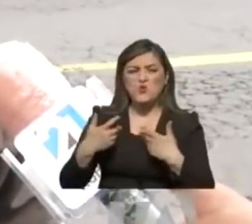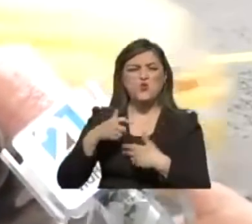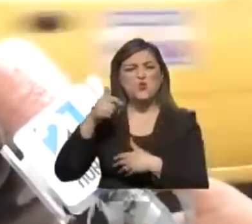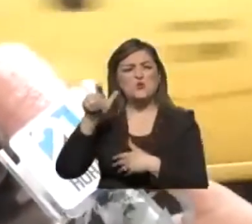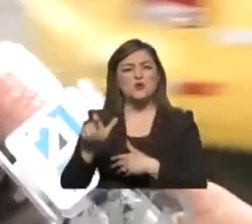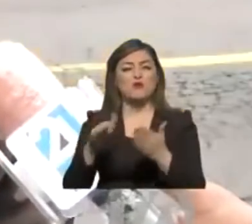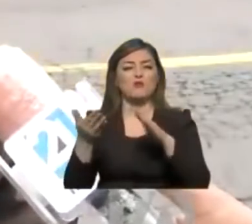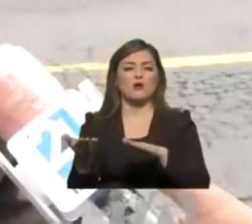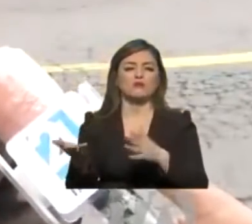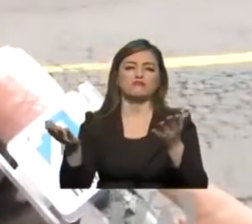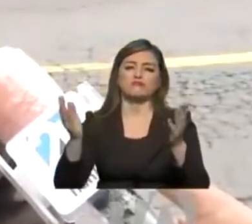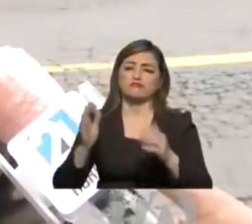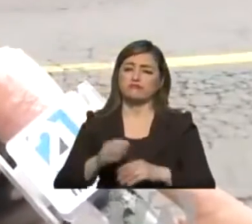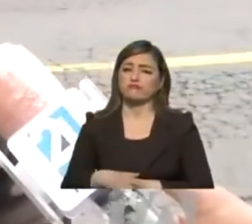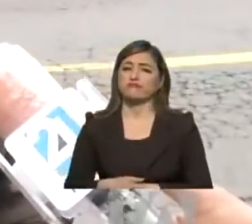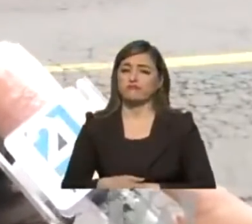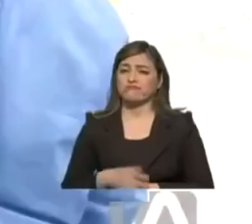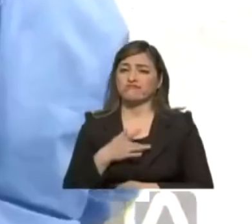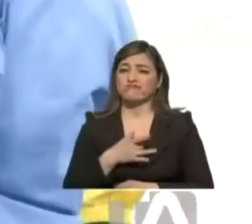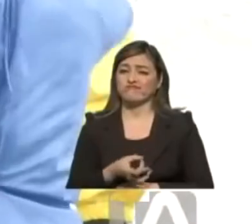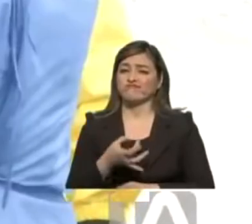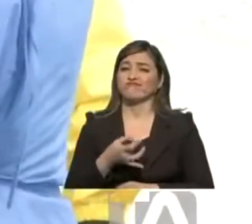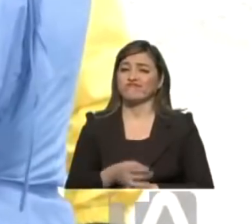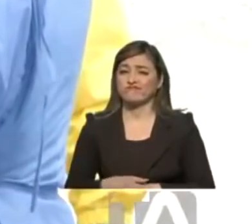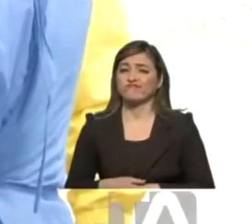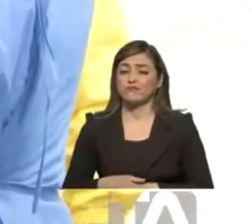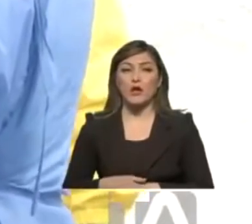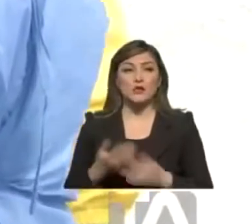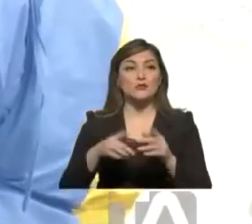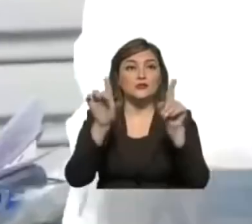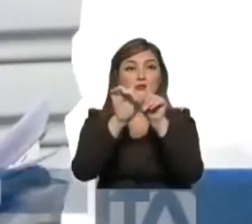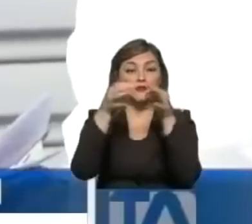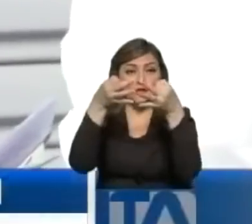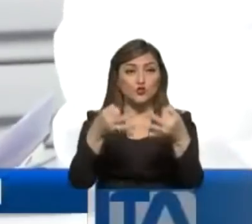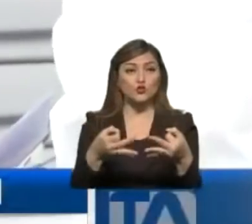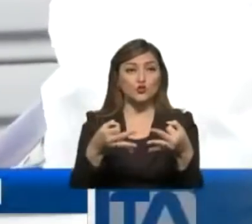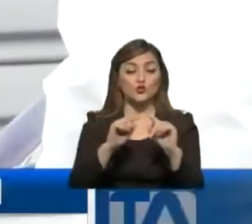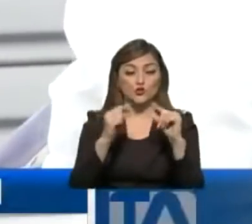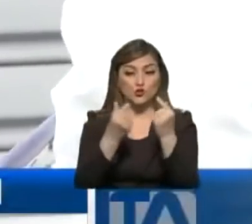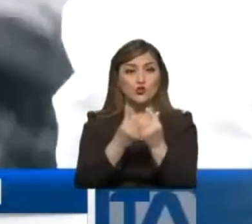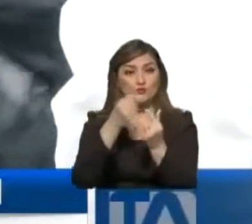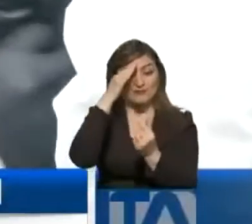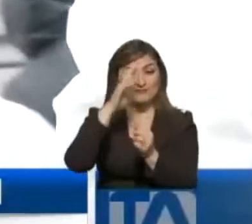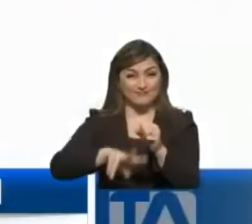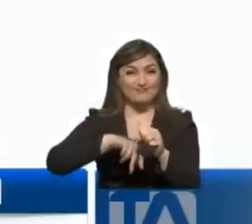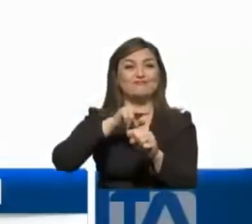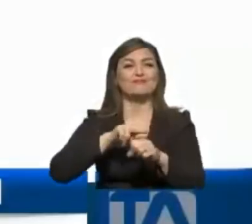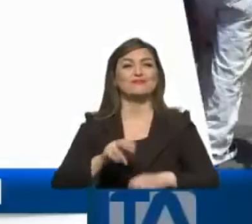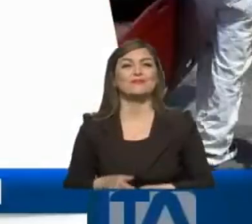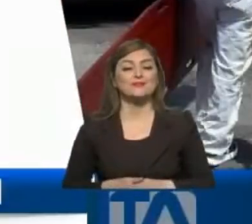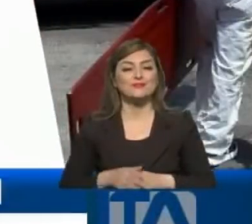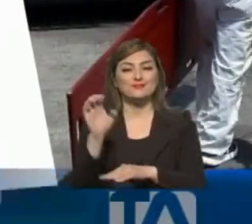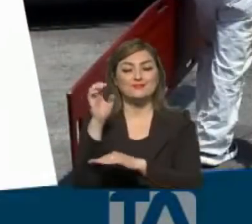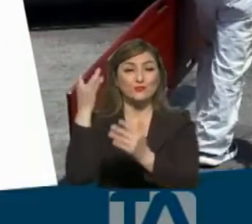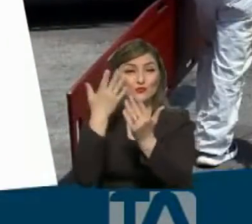volver por algún otro familiar. Entonces realmente es doloroso. Según datos oficiales de la Unidad de Criminalística de la Policía Nacional,